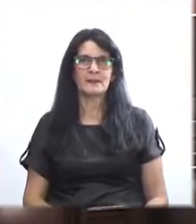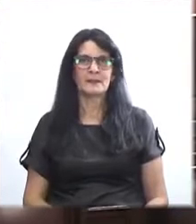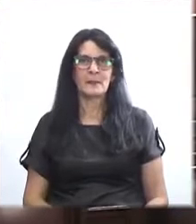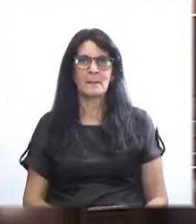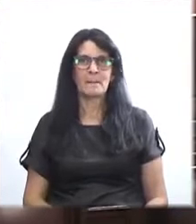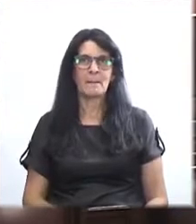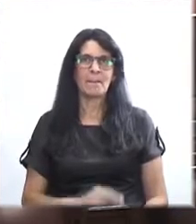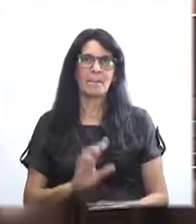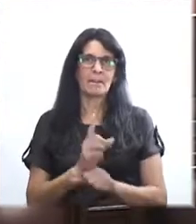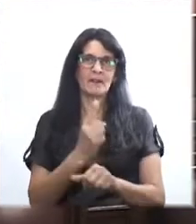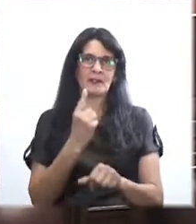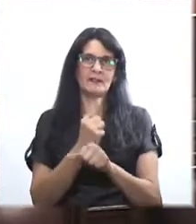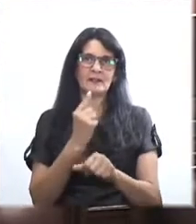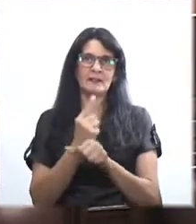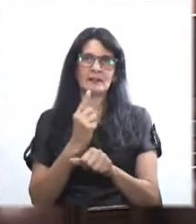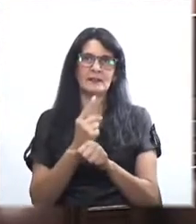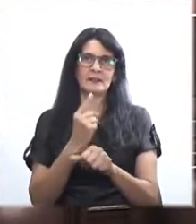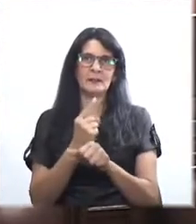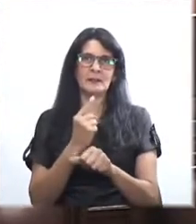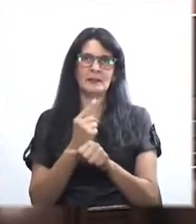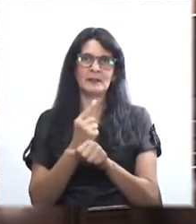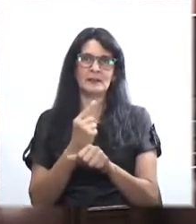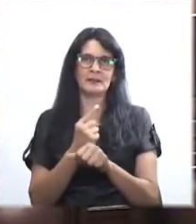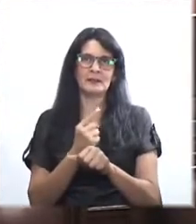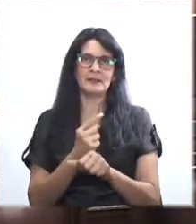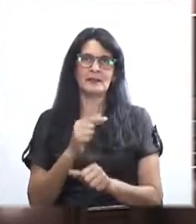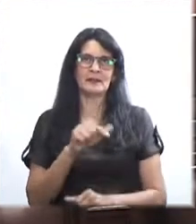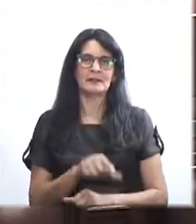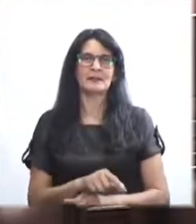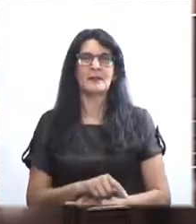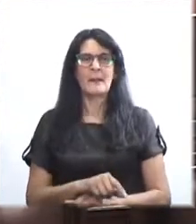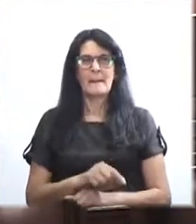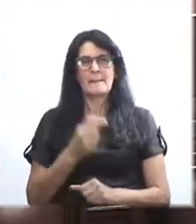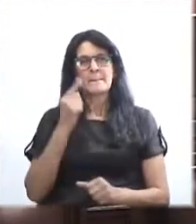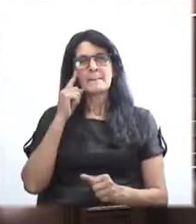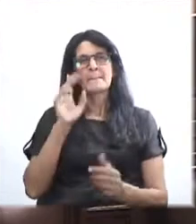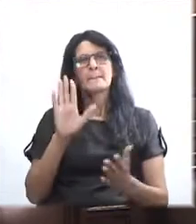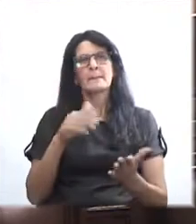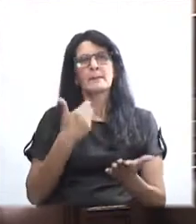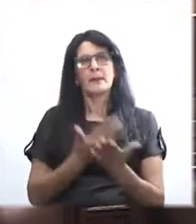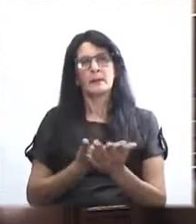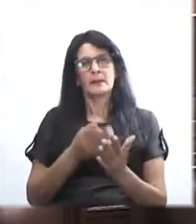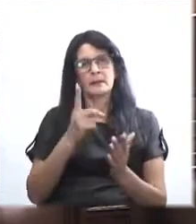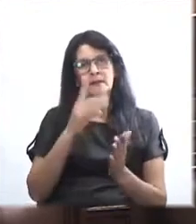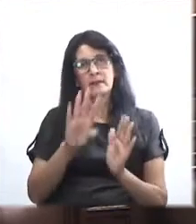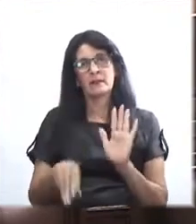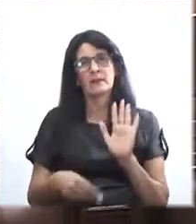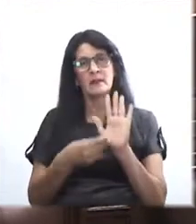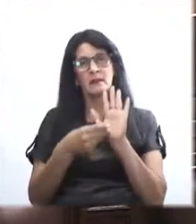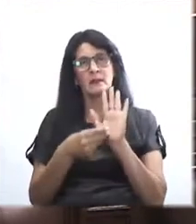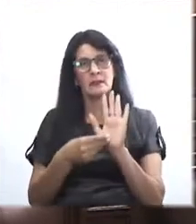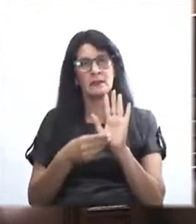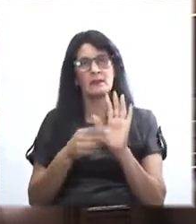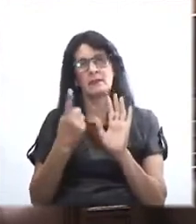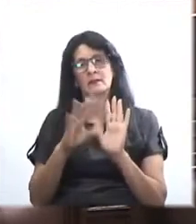Bueno, primero que nosotros vamos a acompañar el proyecto, vamos a proponer un aditivo, que luego se verá la suerte que